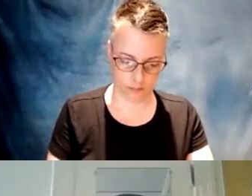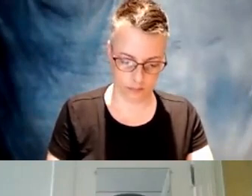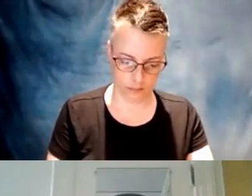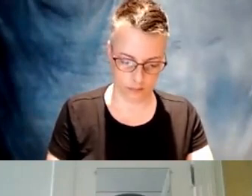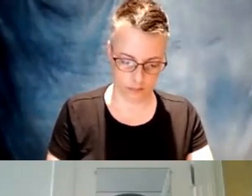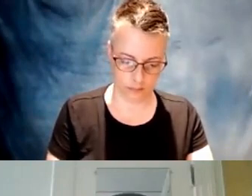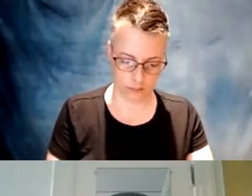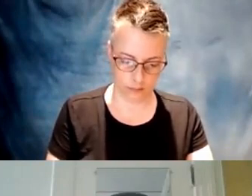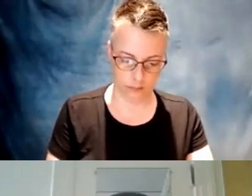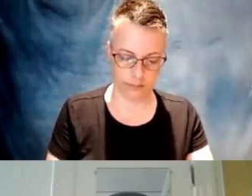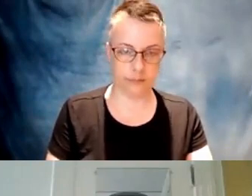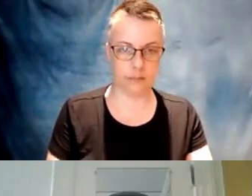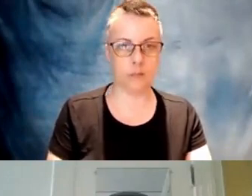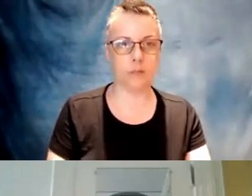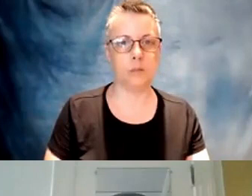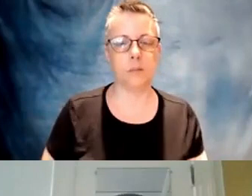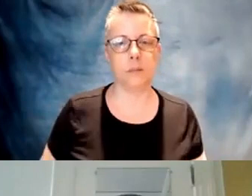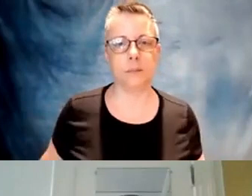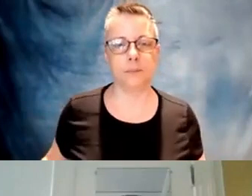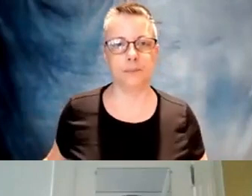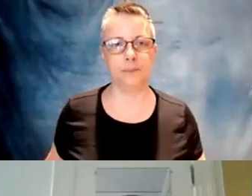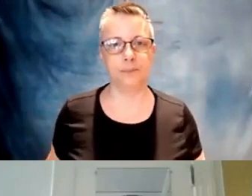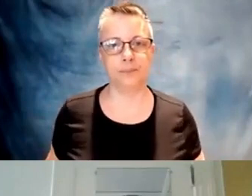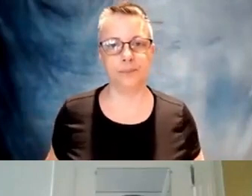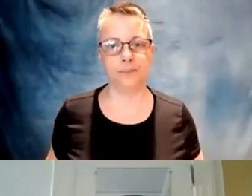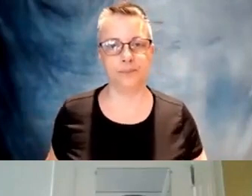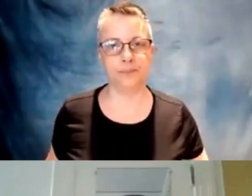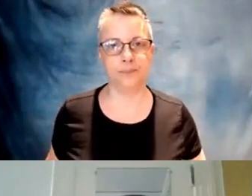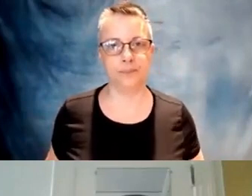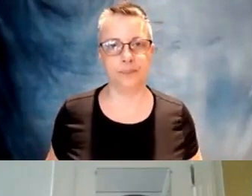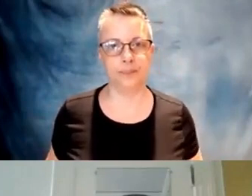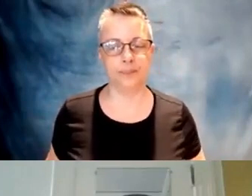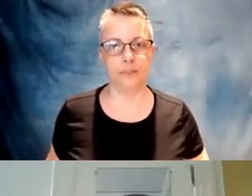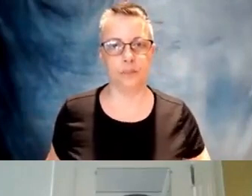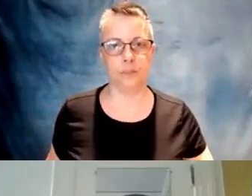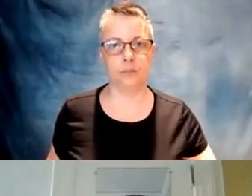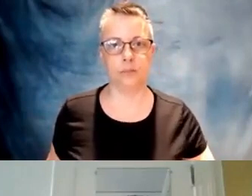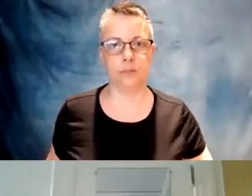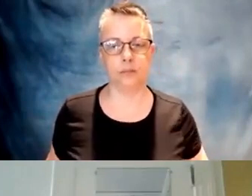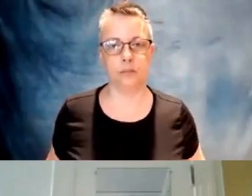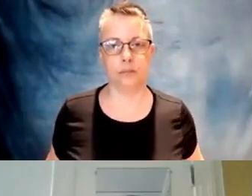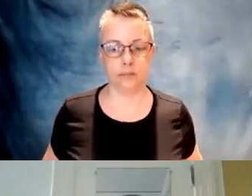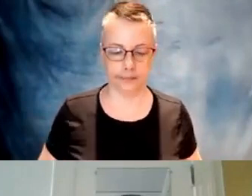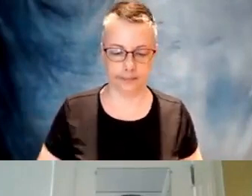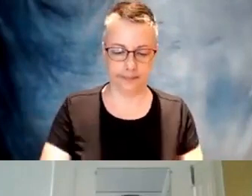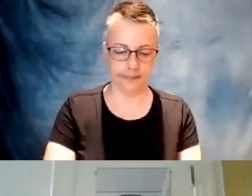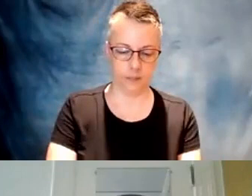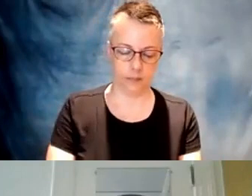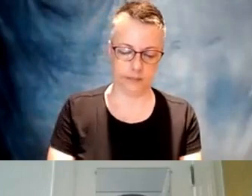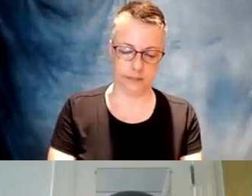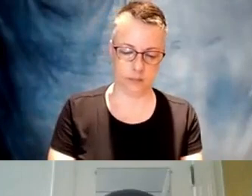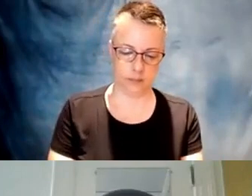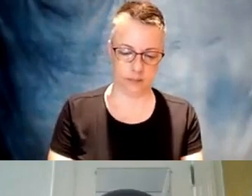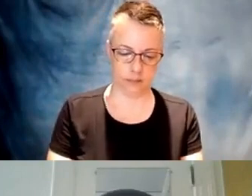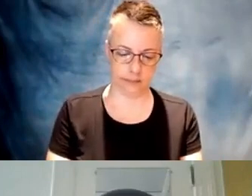Y el hecho que podía yo comunicarme con ella en español me trajo un sentido de comodidad y por lo